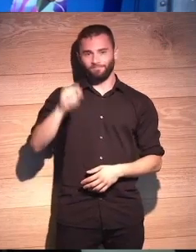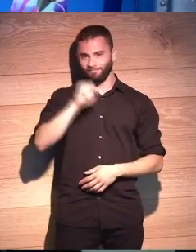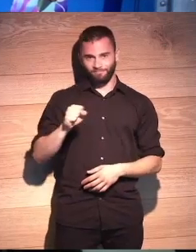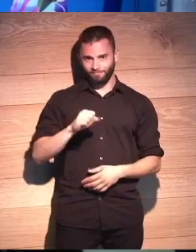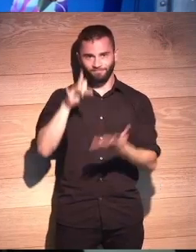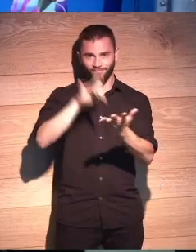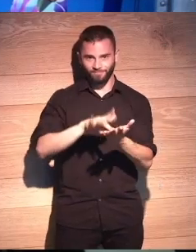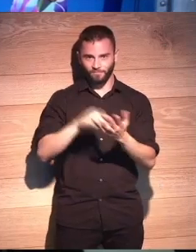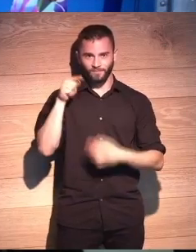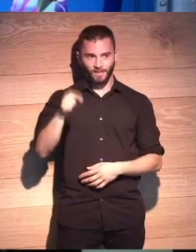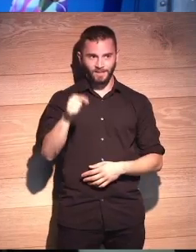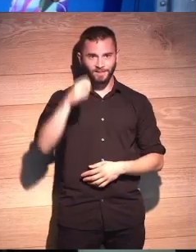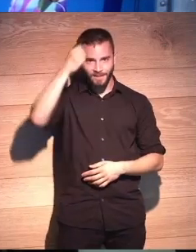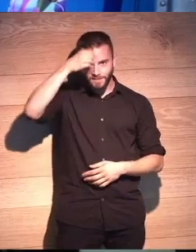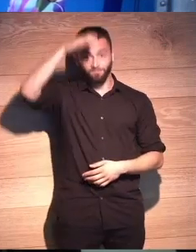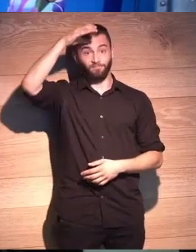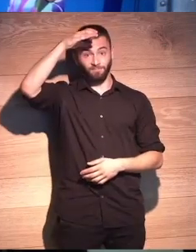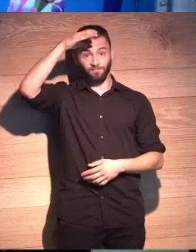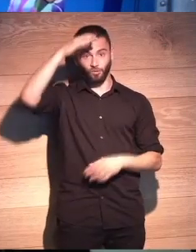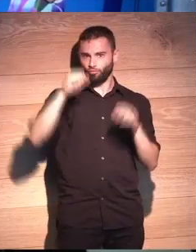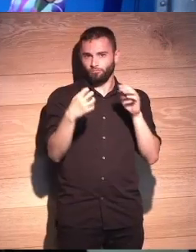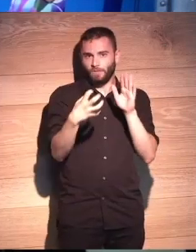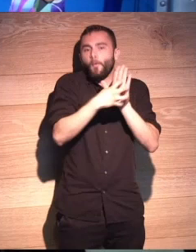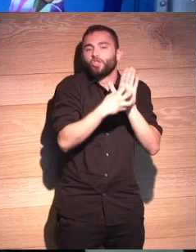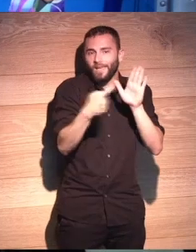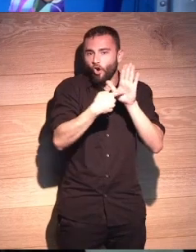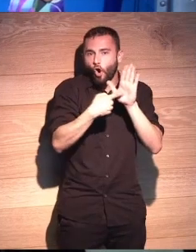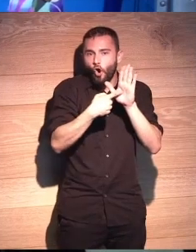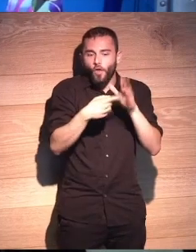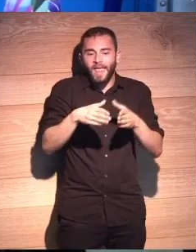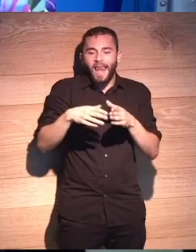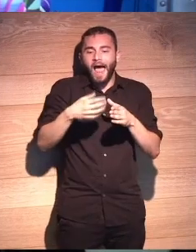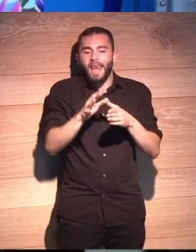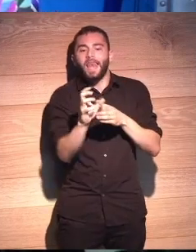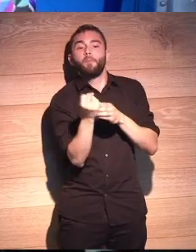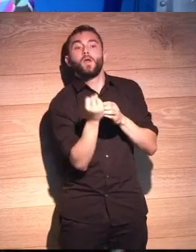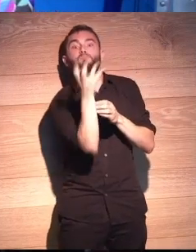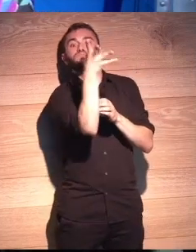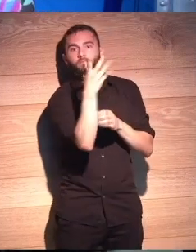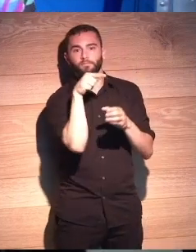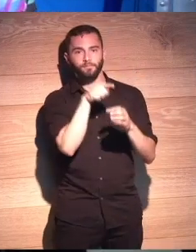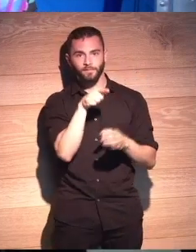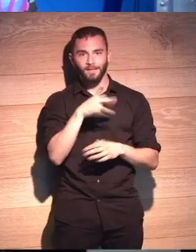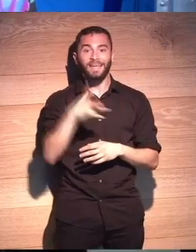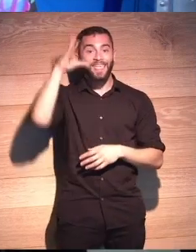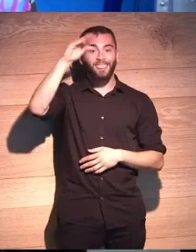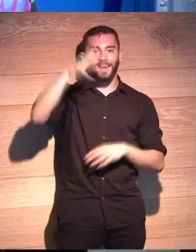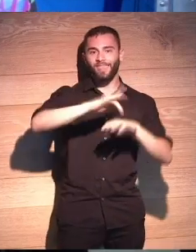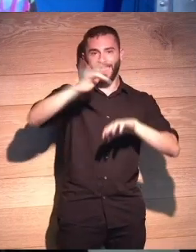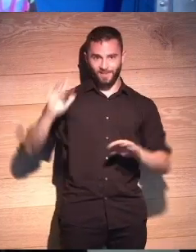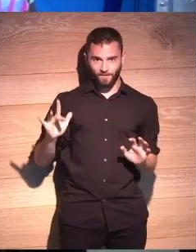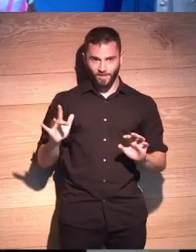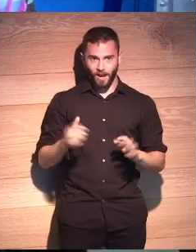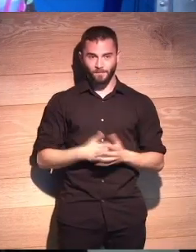es el genio. El genio es un emoticono, ¿eh? Es el genio que ha salido de la lámpara y se llama inteligencia